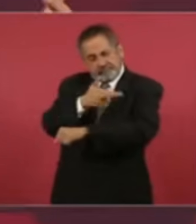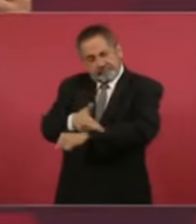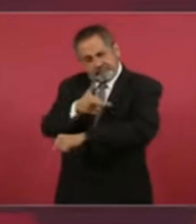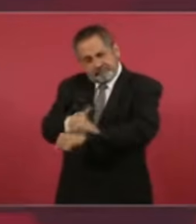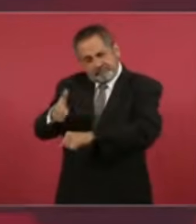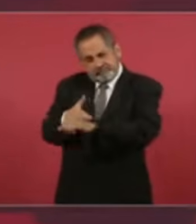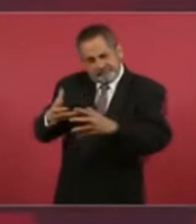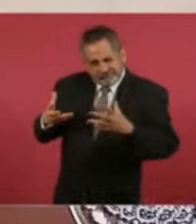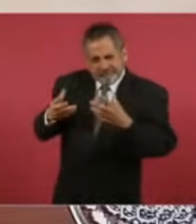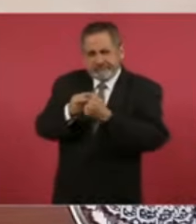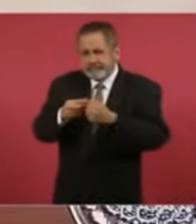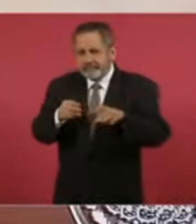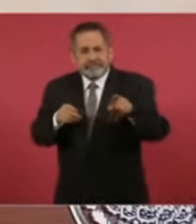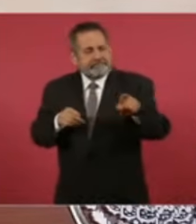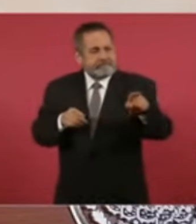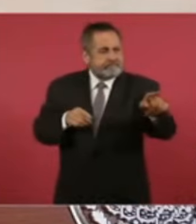unirlo,